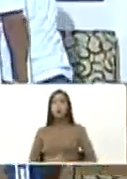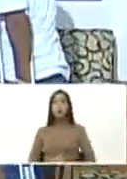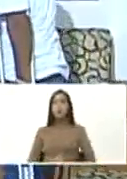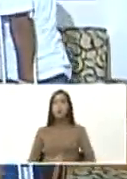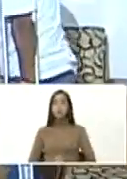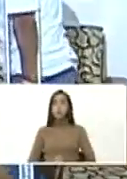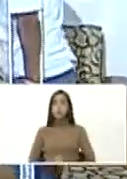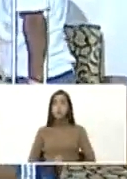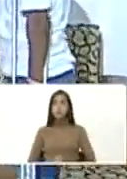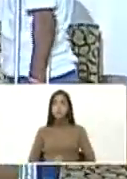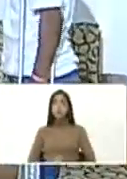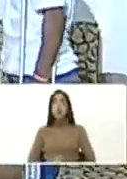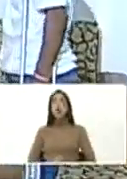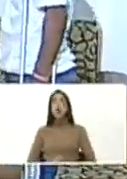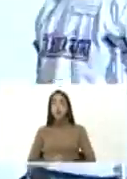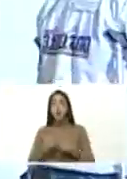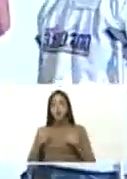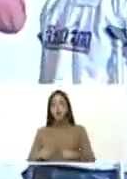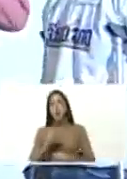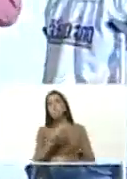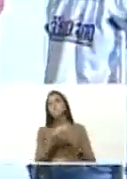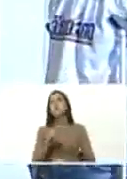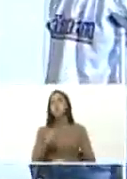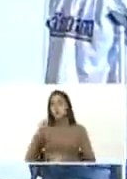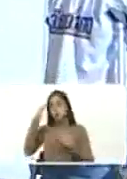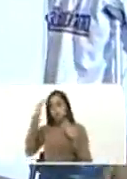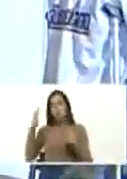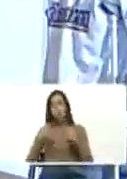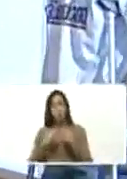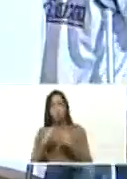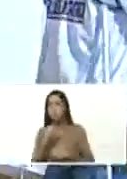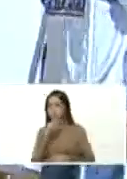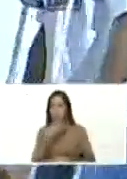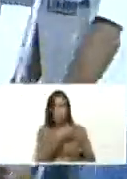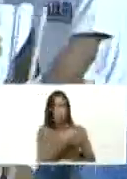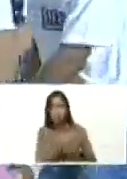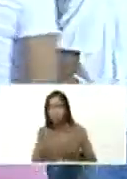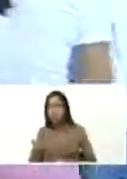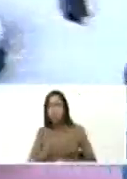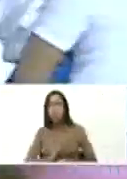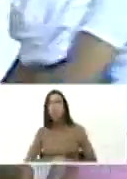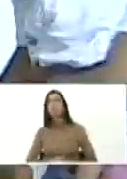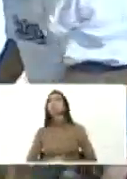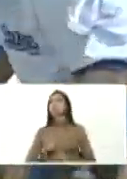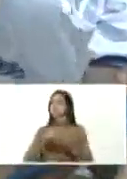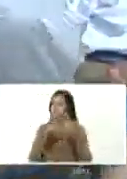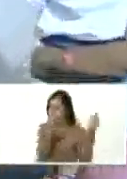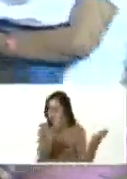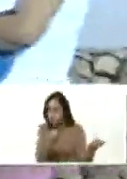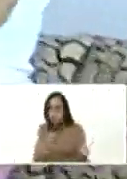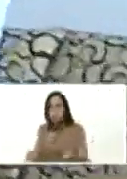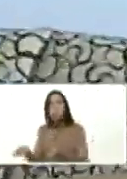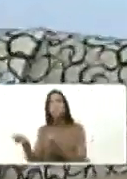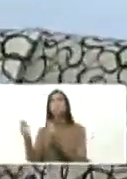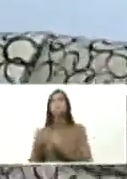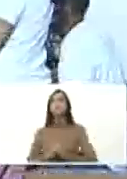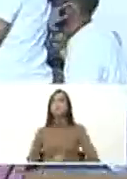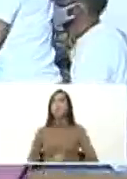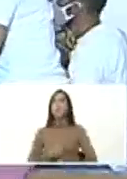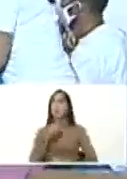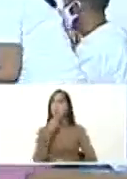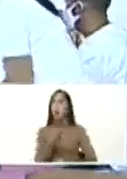a Miguel Blanco, mi saludo. Su hogar, bien bonito. Silita, por favor. Bueno,